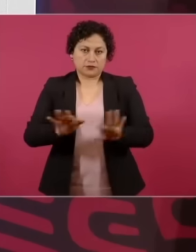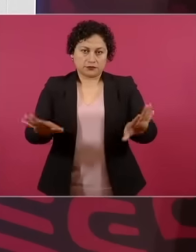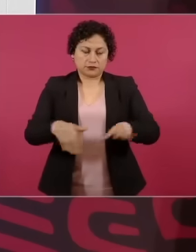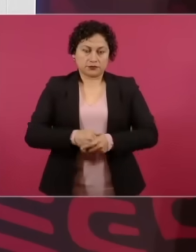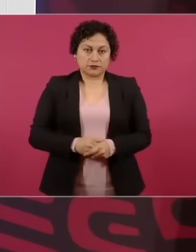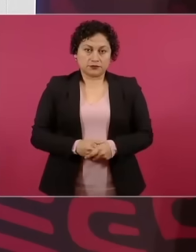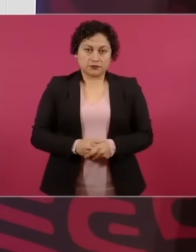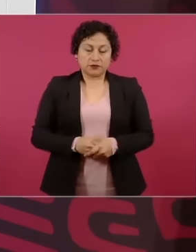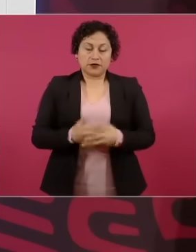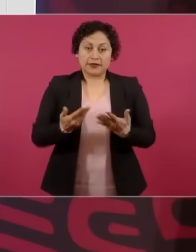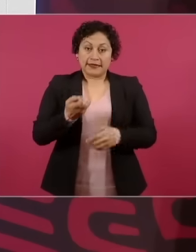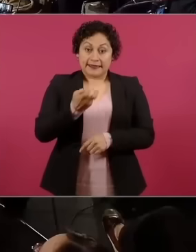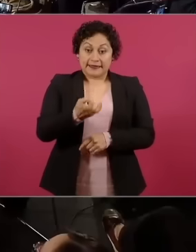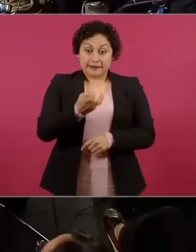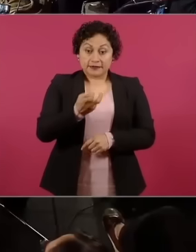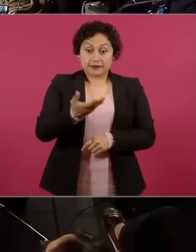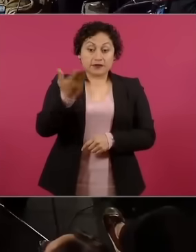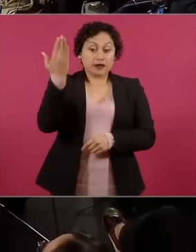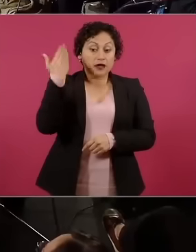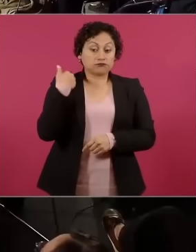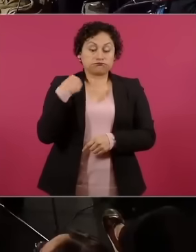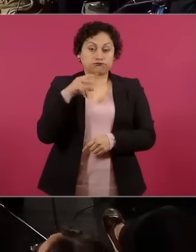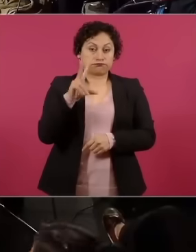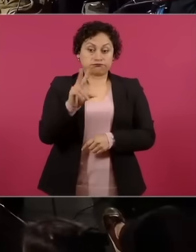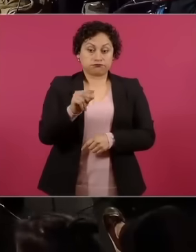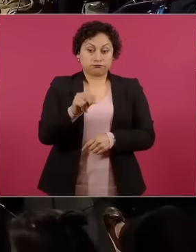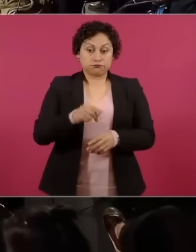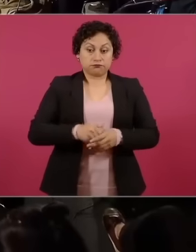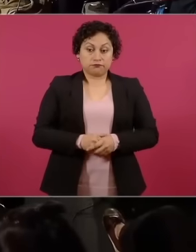No se hablaba de eso. Bueno,